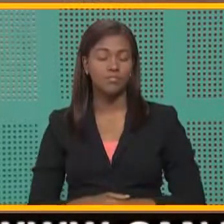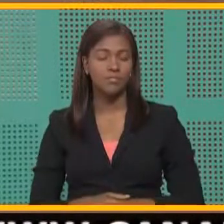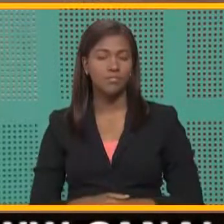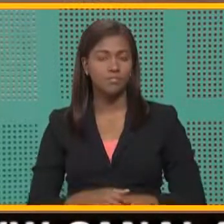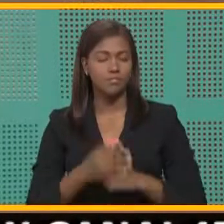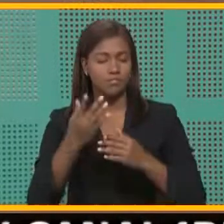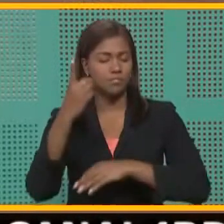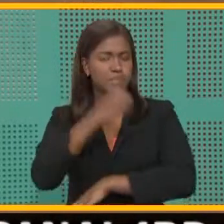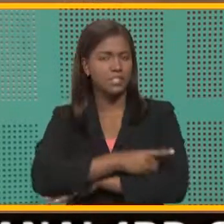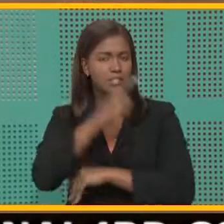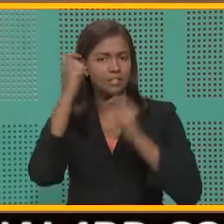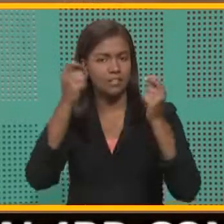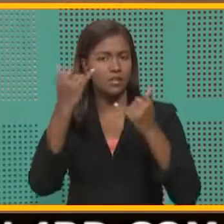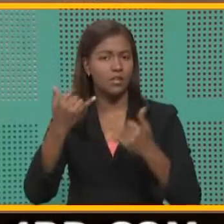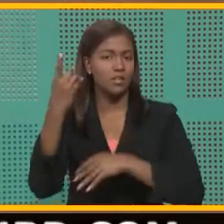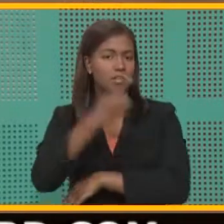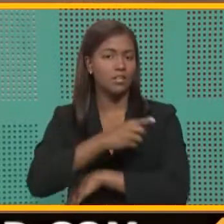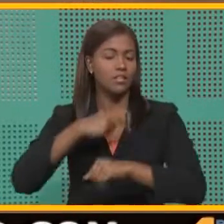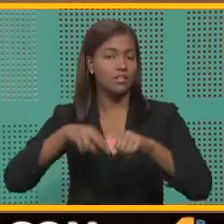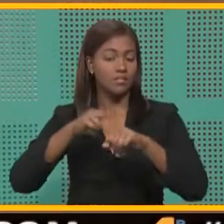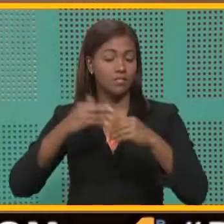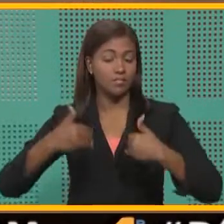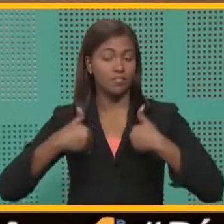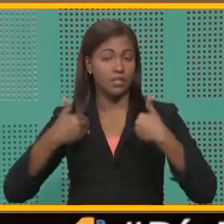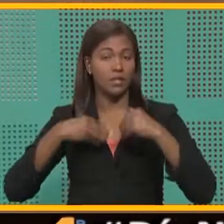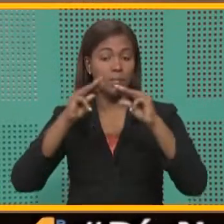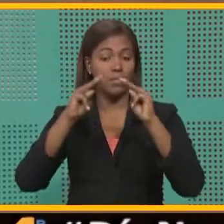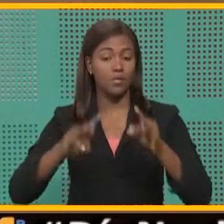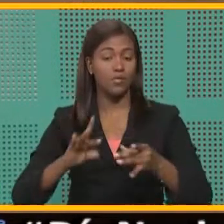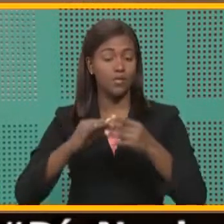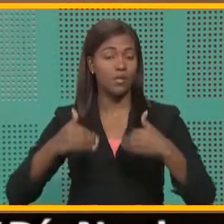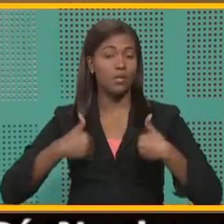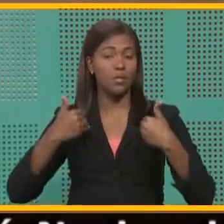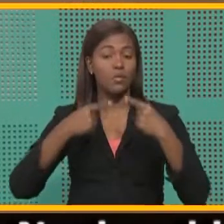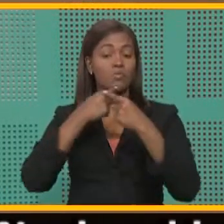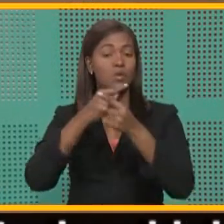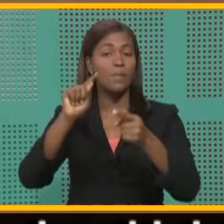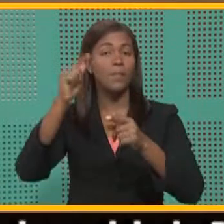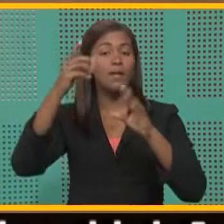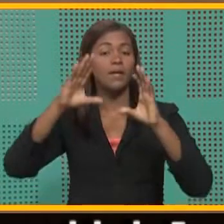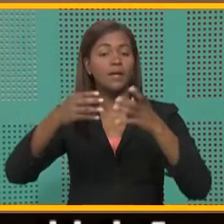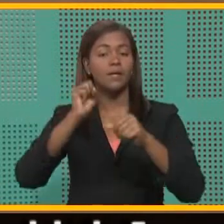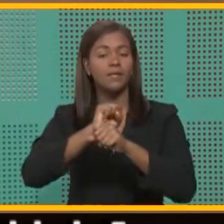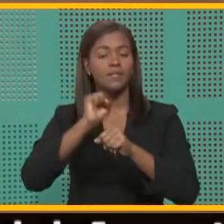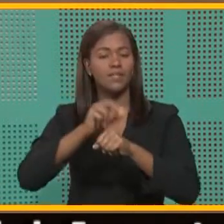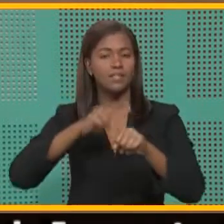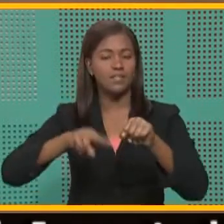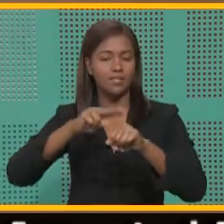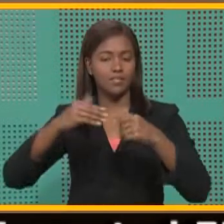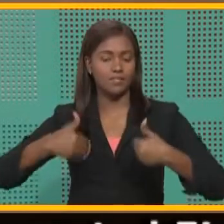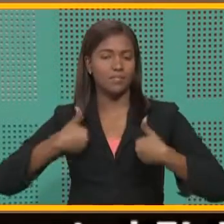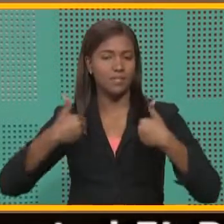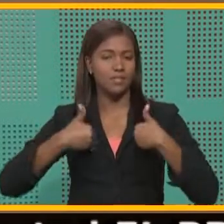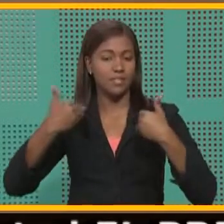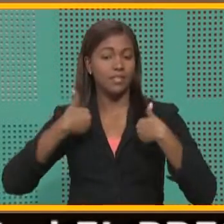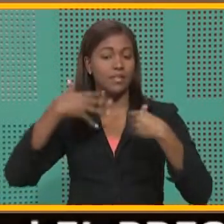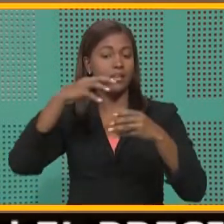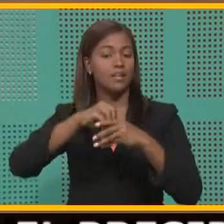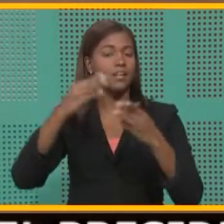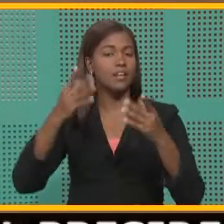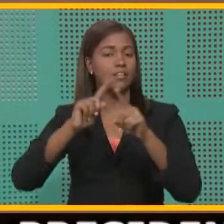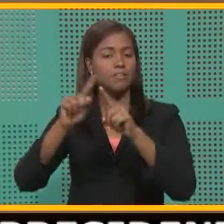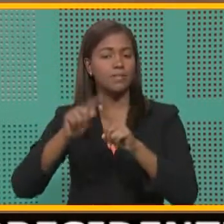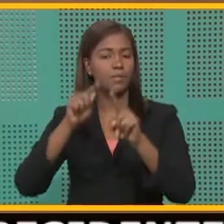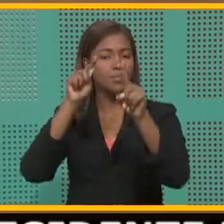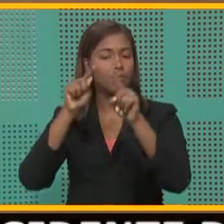En ocasión de celebrarse hoy el Día Nacional de la Juventud, la ministra de la Juventud anunció el primer Plan Nacional de Juventudes, el cual contempla diversos